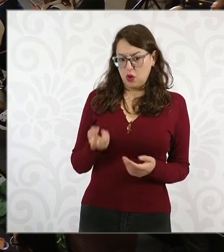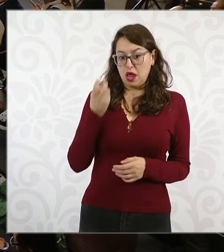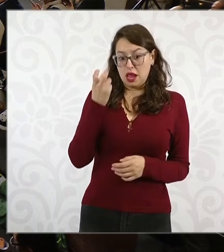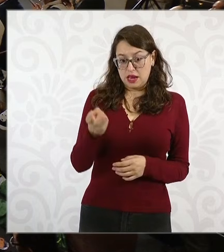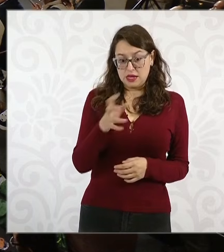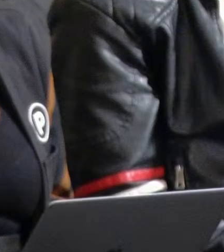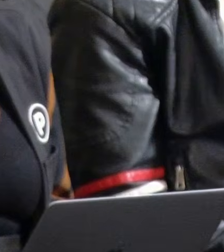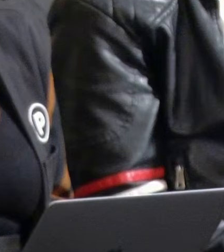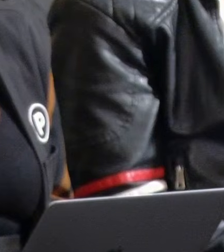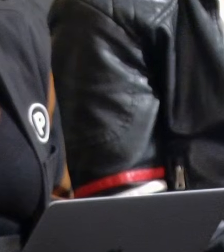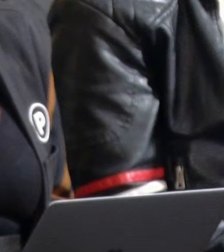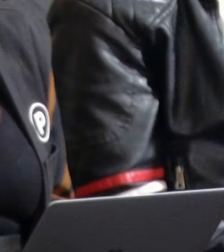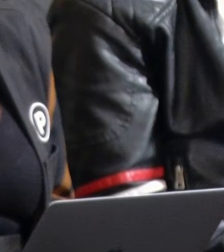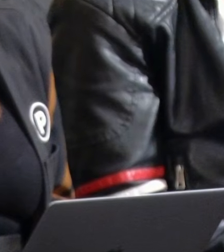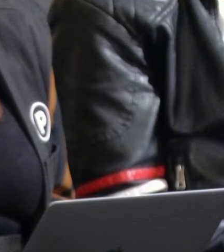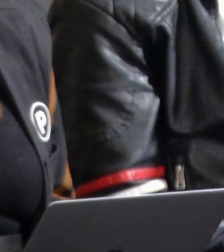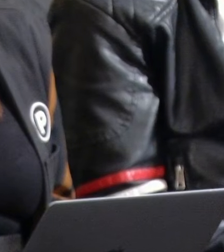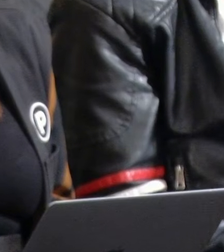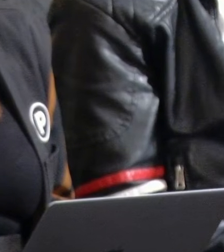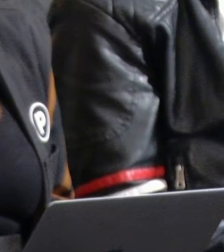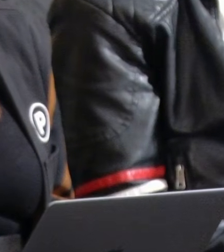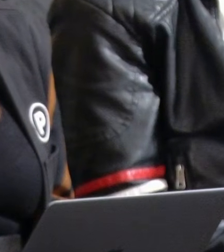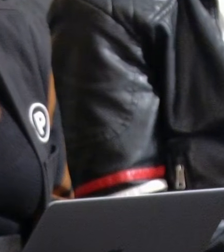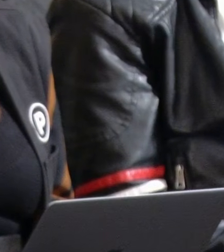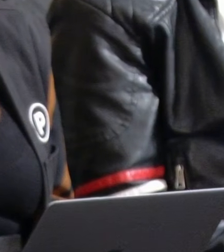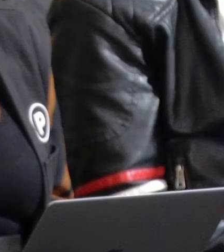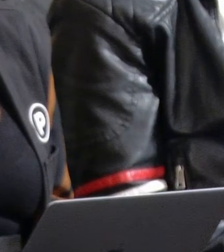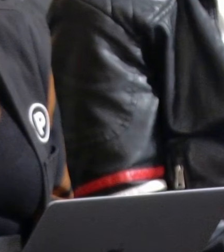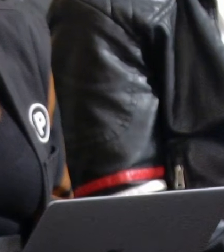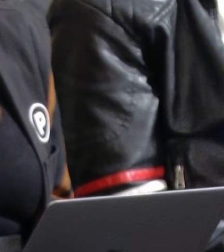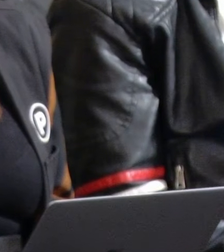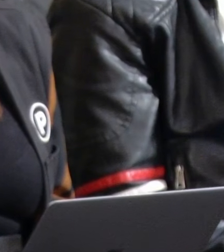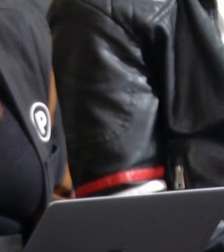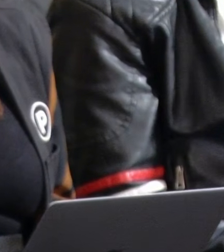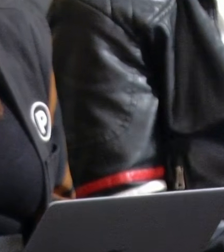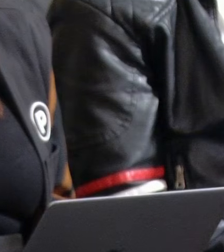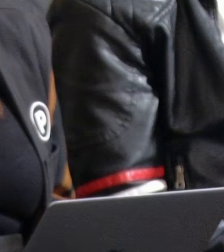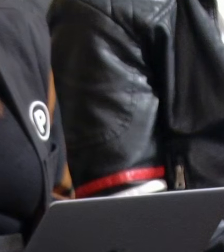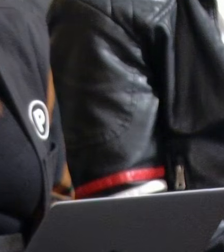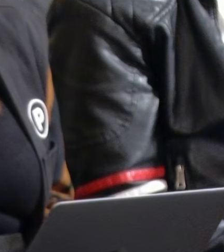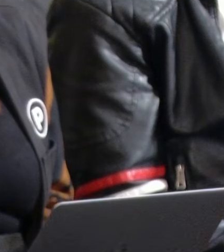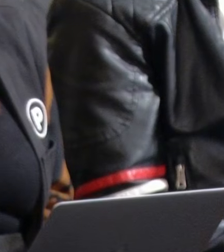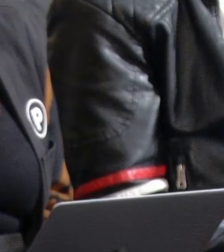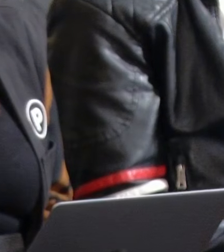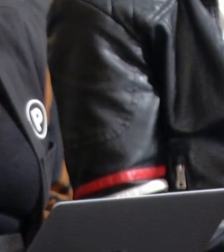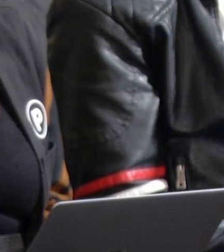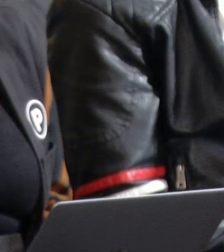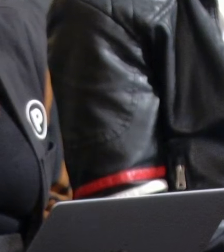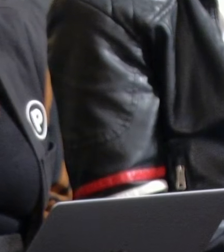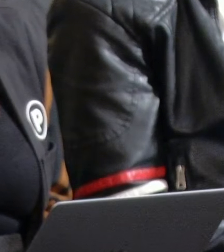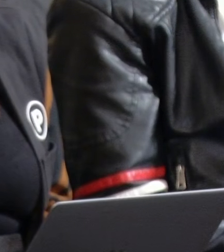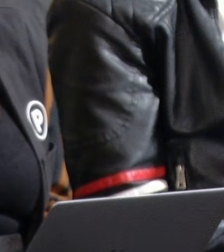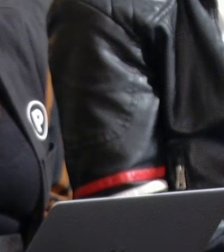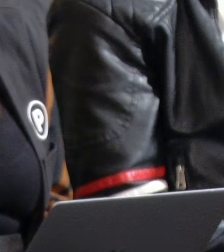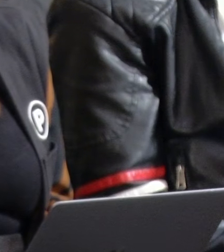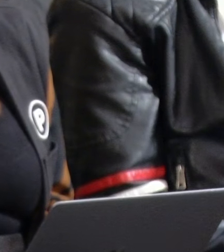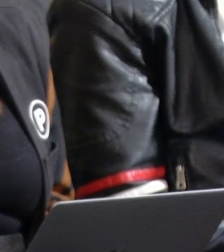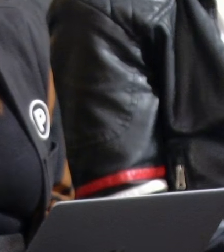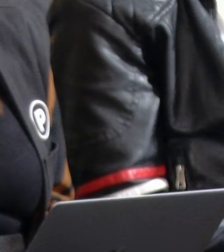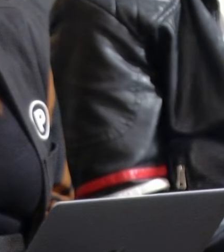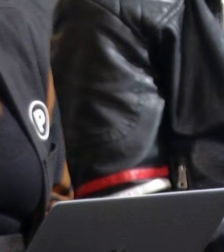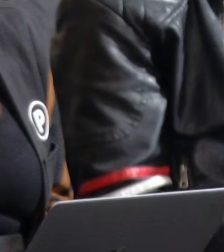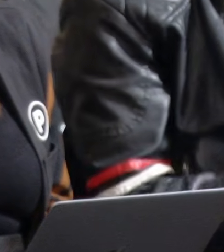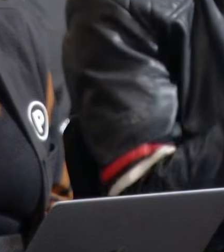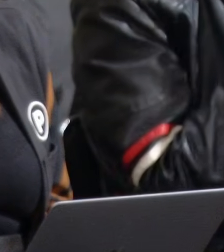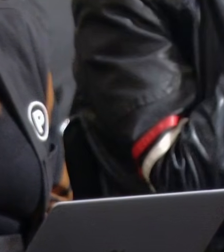esta zona de Santa Marta, Peñón Viejo, que es muy recurrente que se inunden las viviendas que hay en